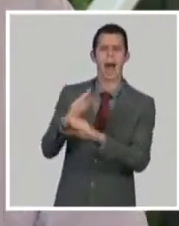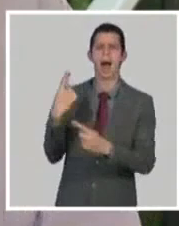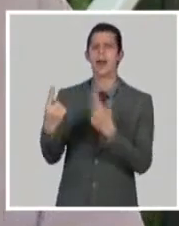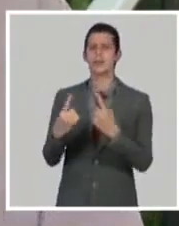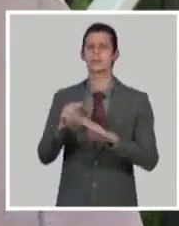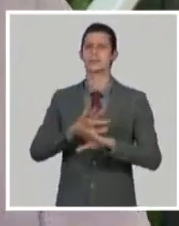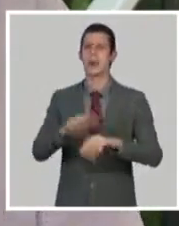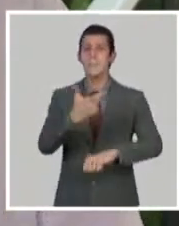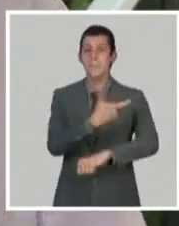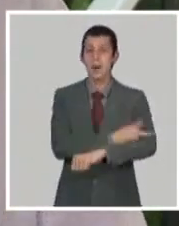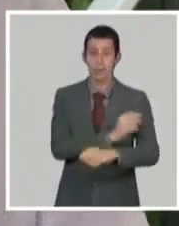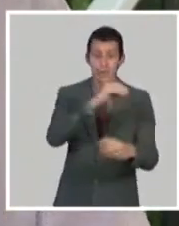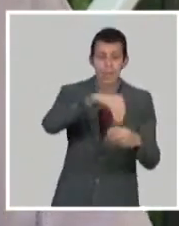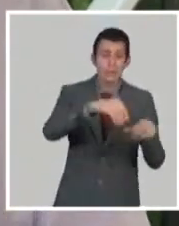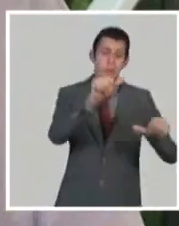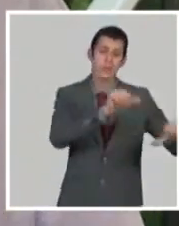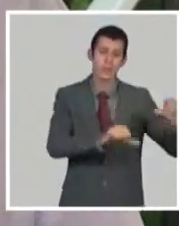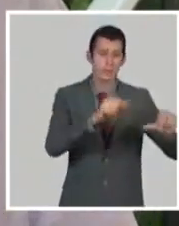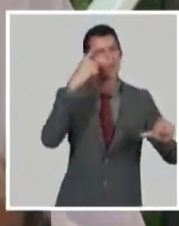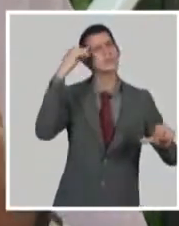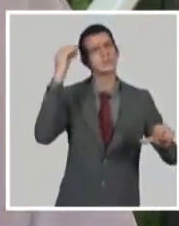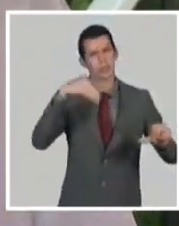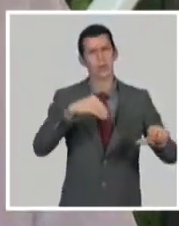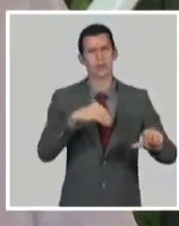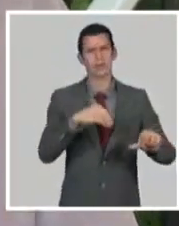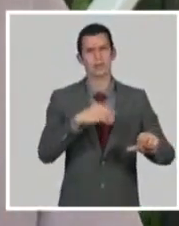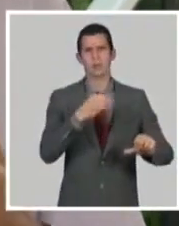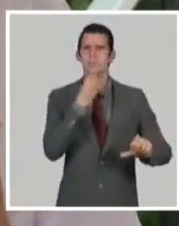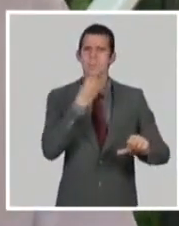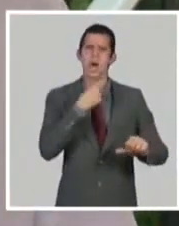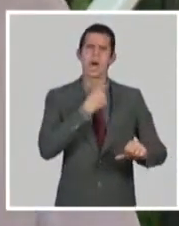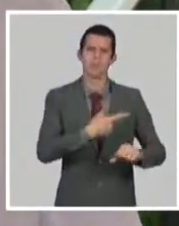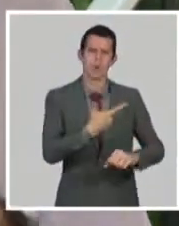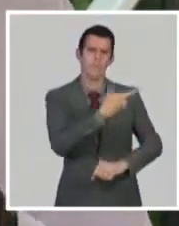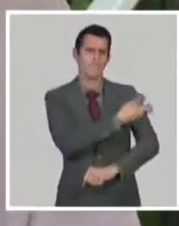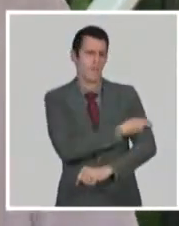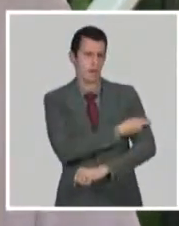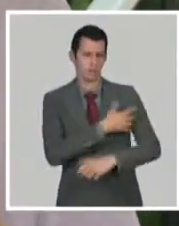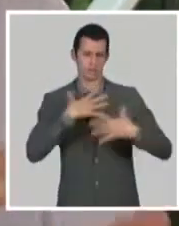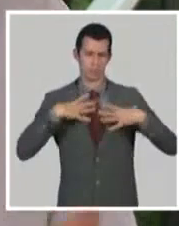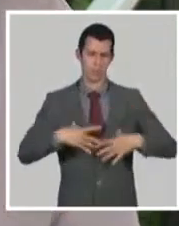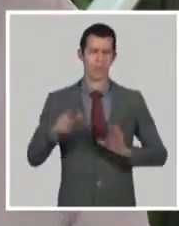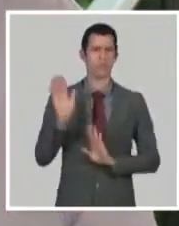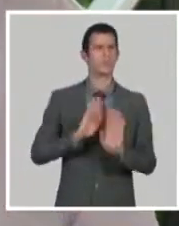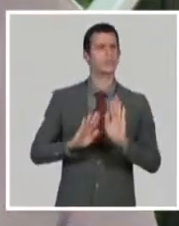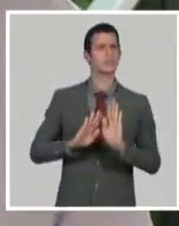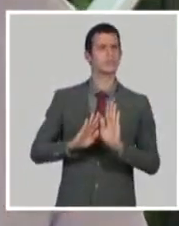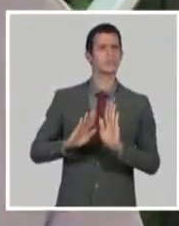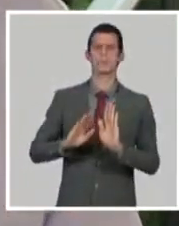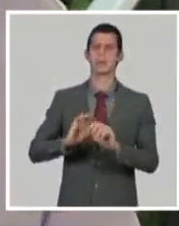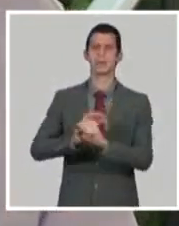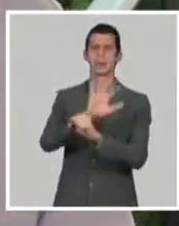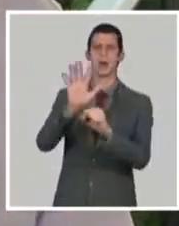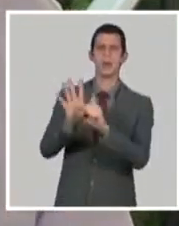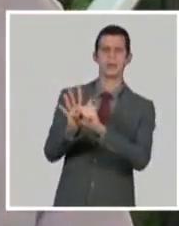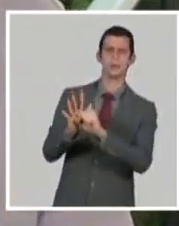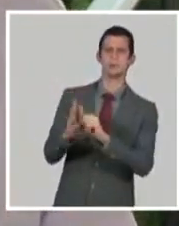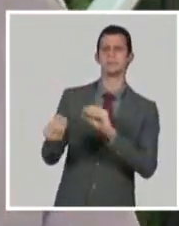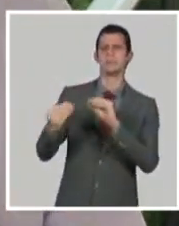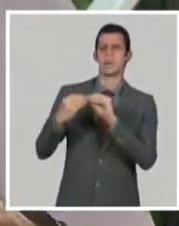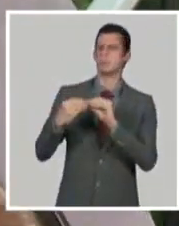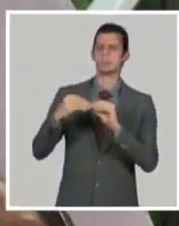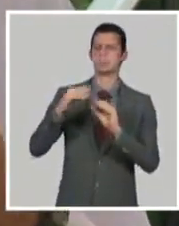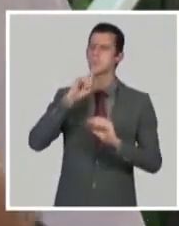seguir inmediata que complemente o fortalezca o potencie los candidatos vacunales que tenemos en estos